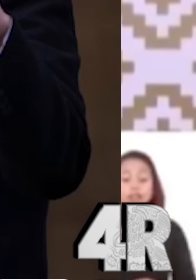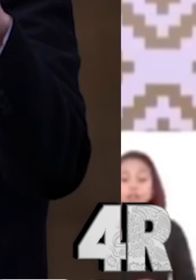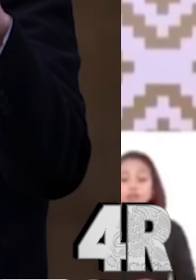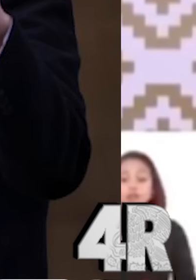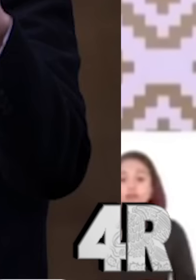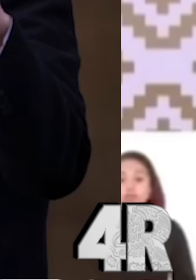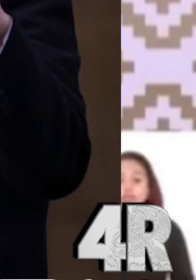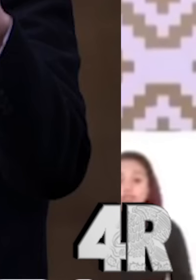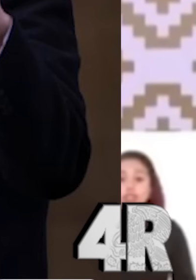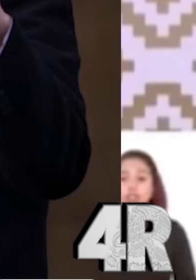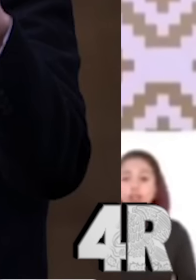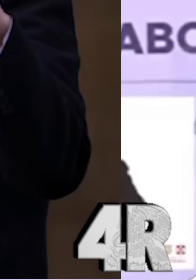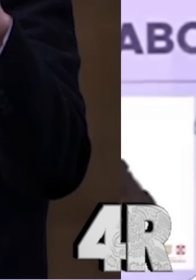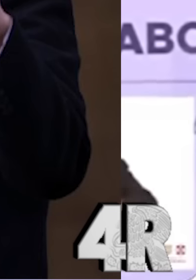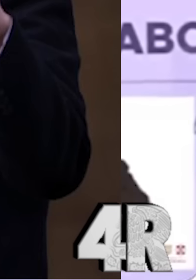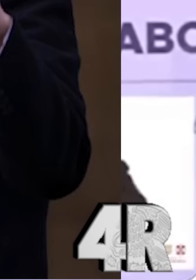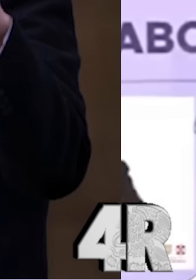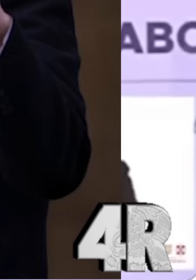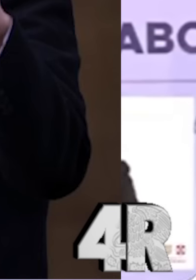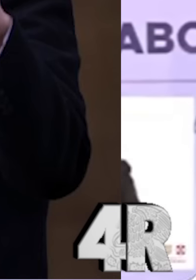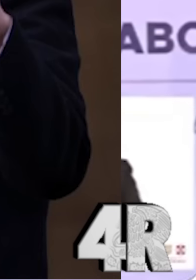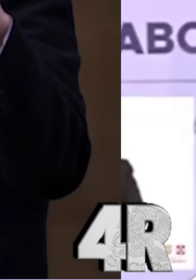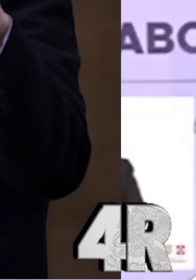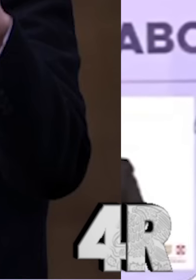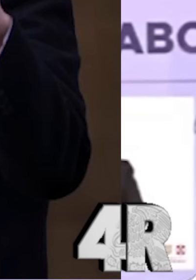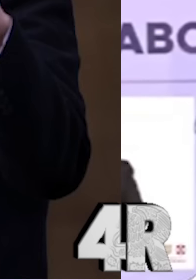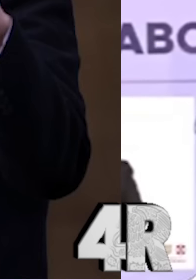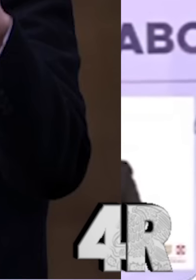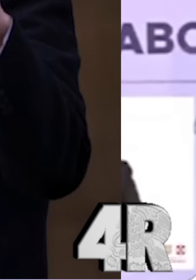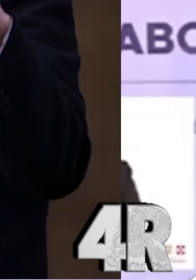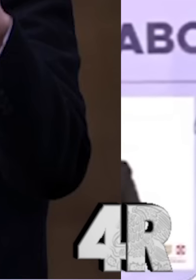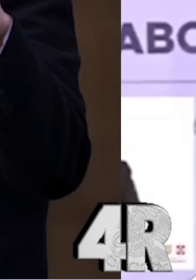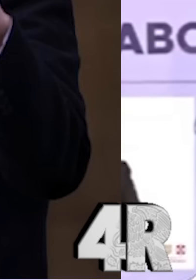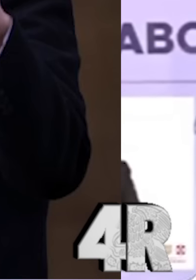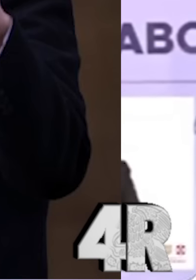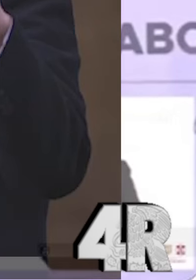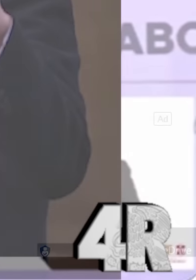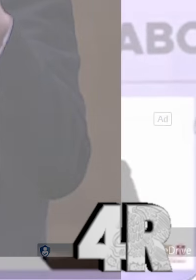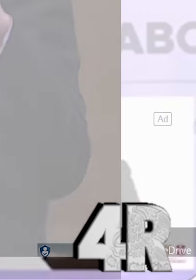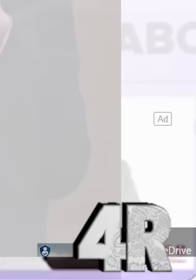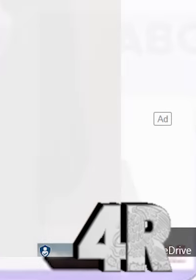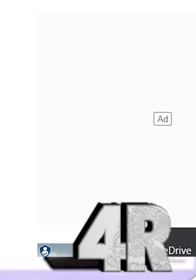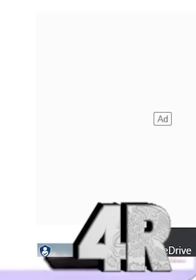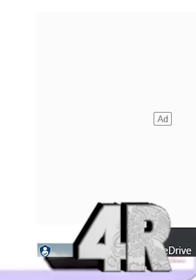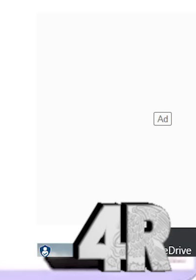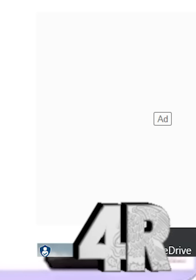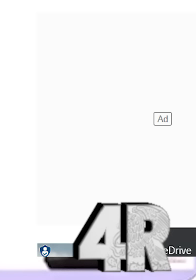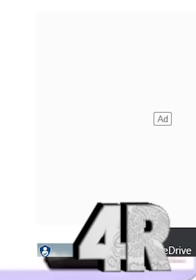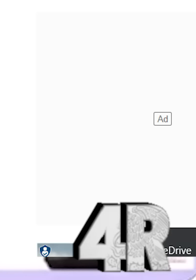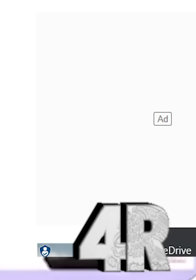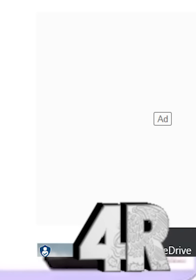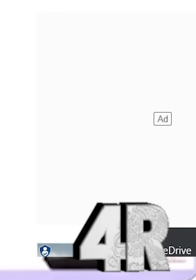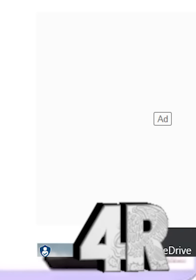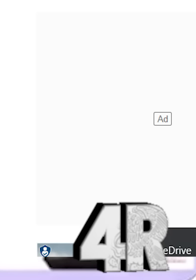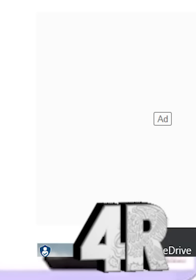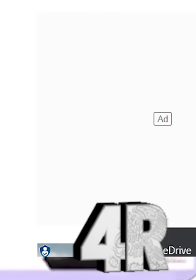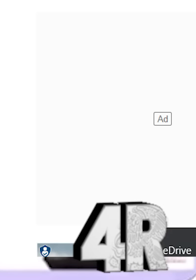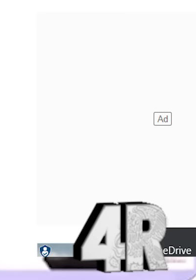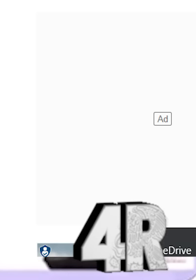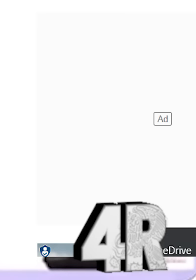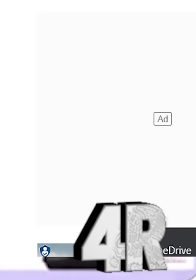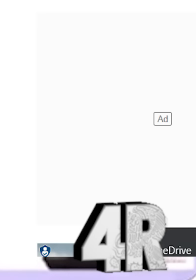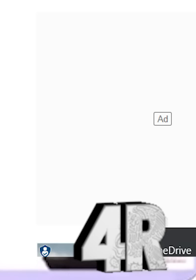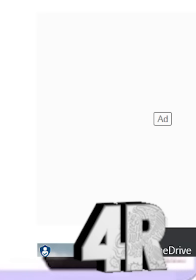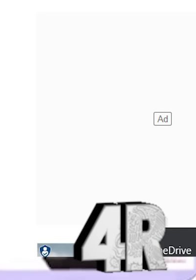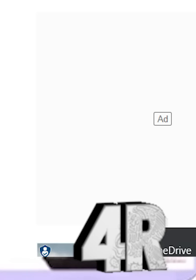claro, también le ha dejado órdenes bastante claras al jefe de gobierno Martí Batres, el cual, como vemos en esta nota del Heraldo de